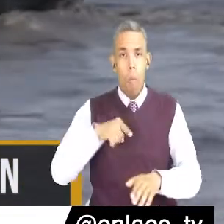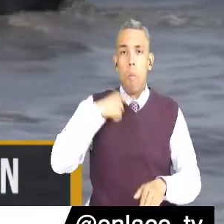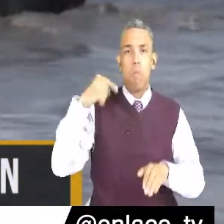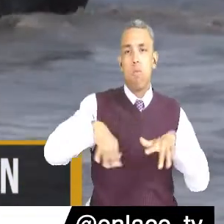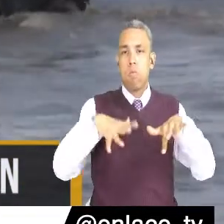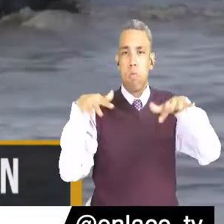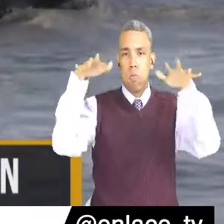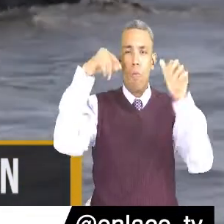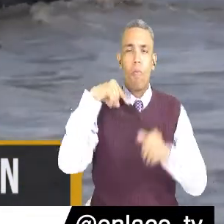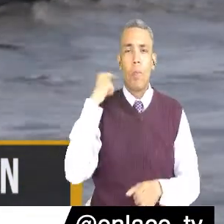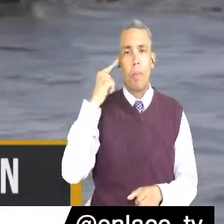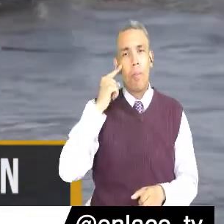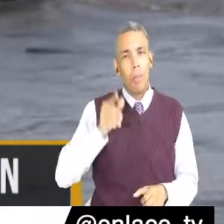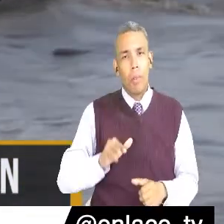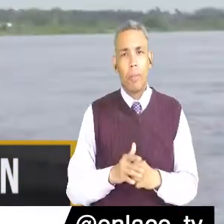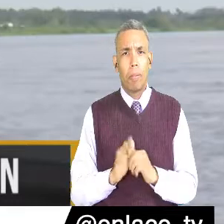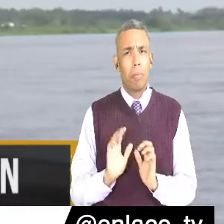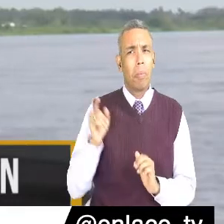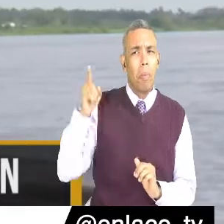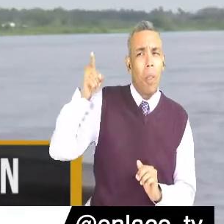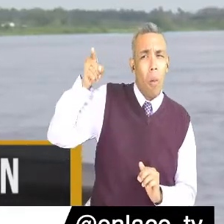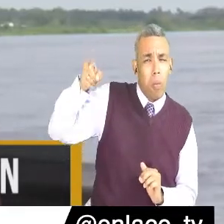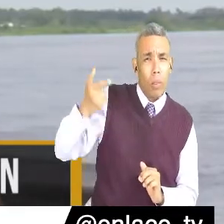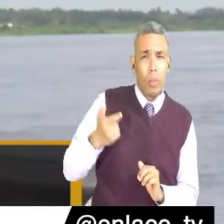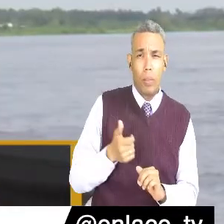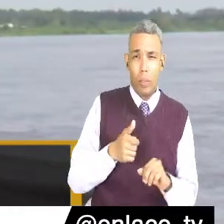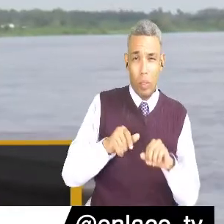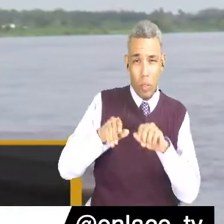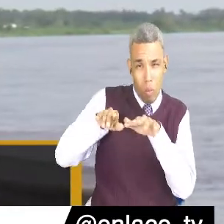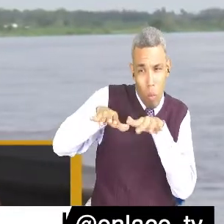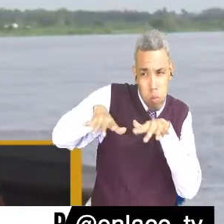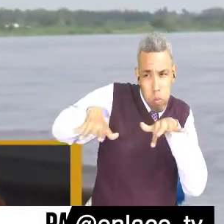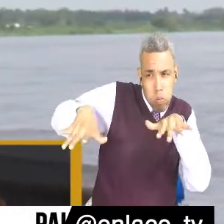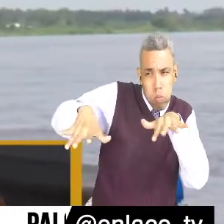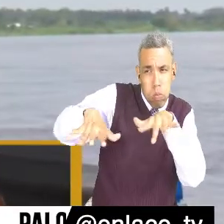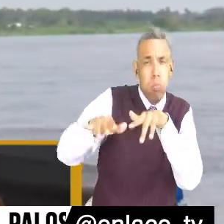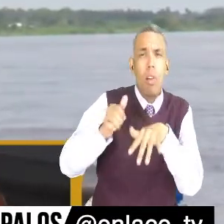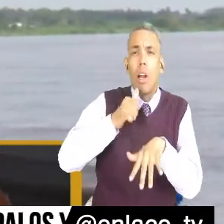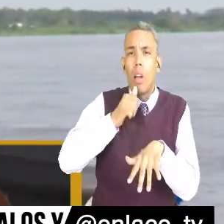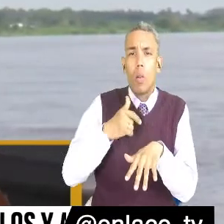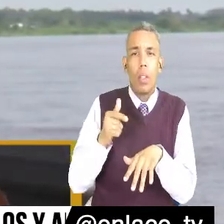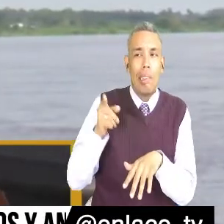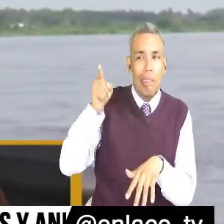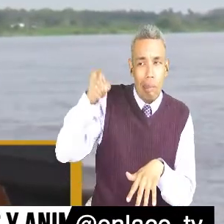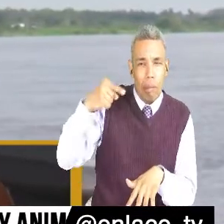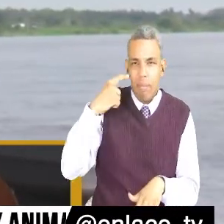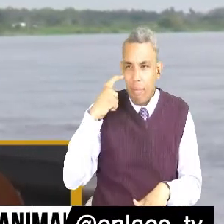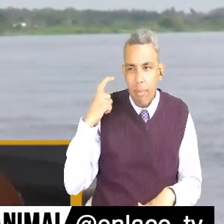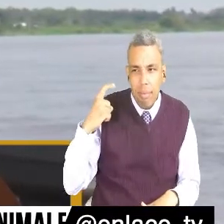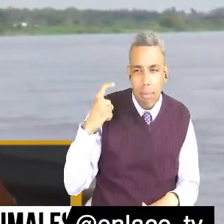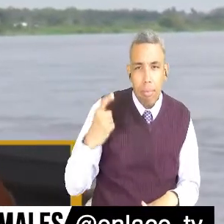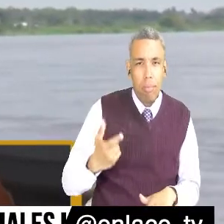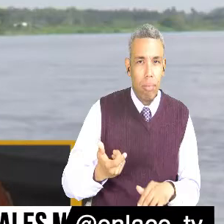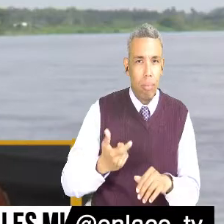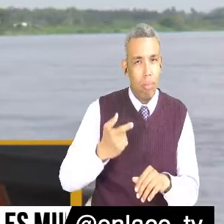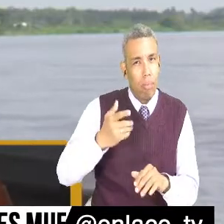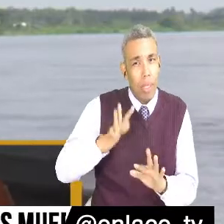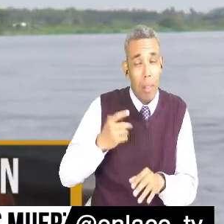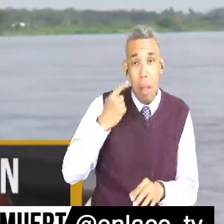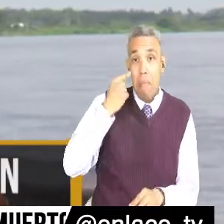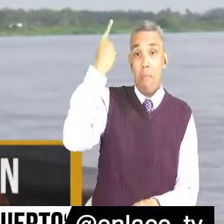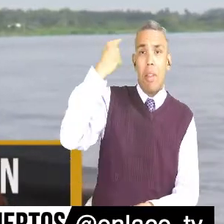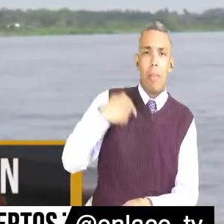el terreno desconocido, ¿sí? Pero vamos en esa búsqueda, vamos a ver cómo lo podemos buscar. Ahí llevamos unos implementos, como unos